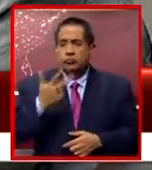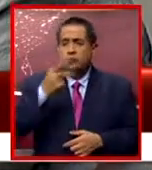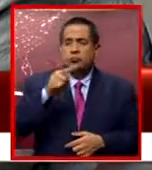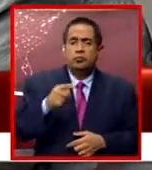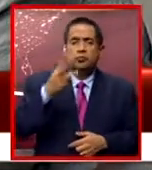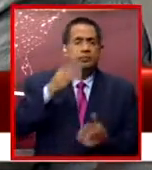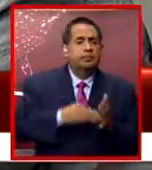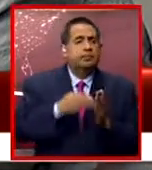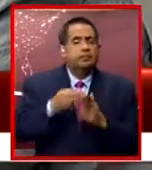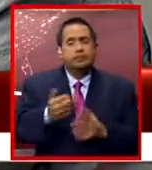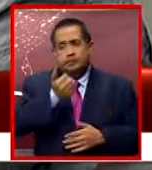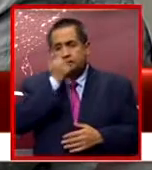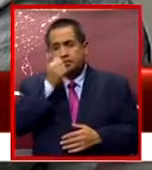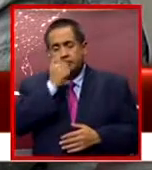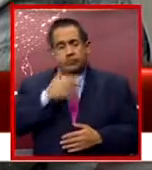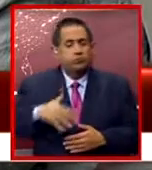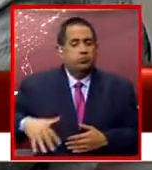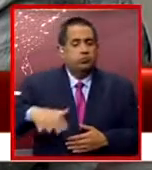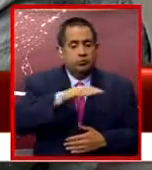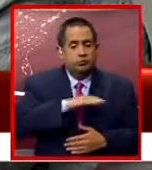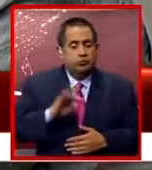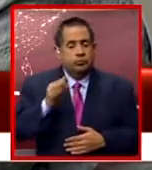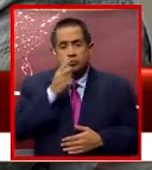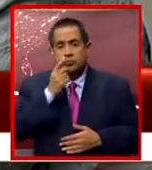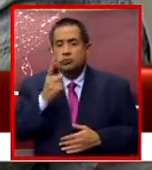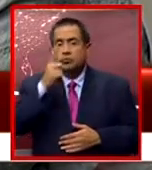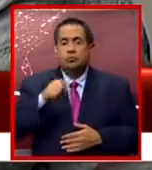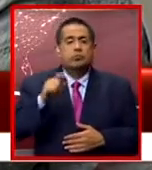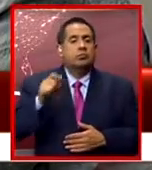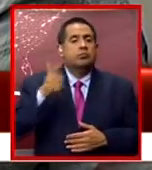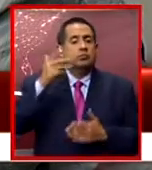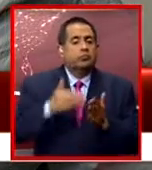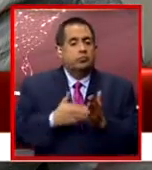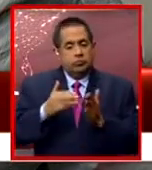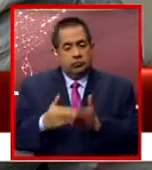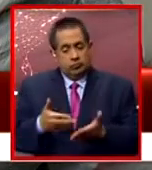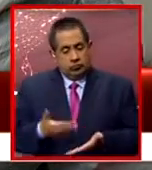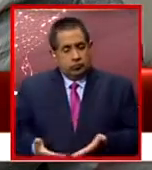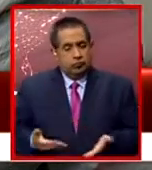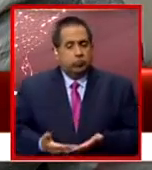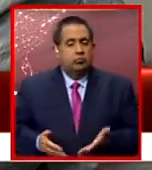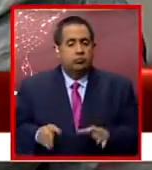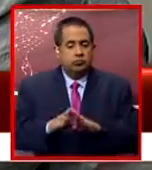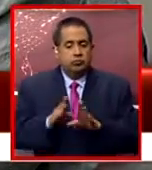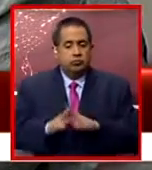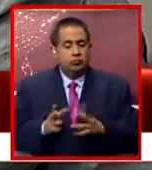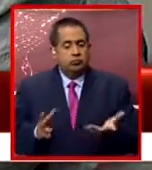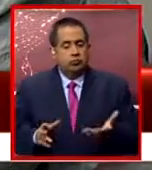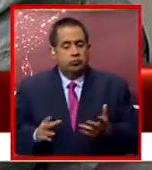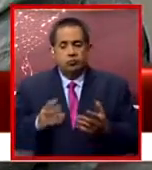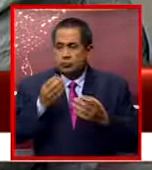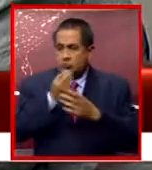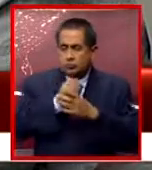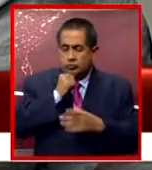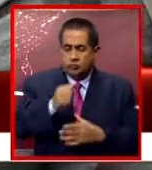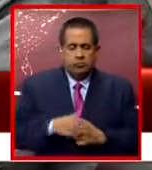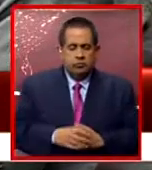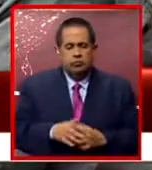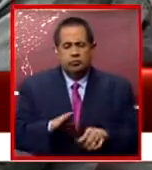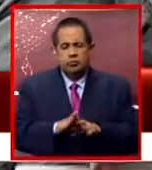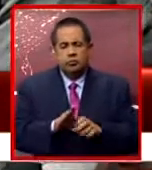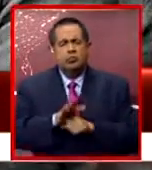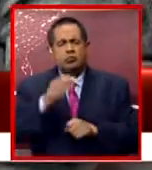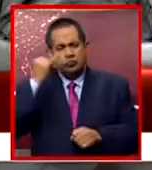8.3 millones de alumnos y se supone que 1.7 millones en este momento no reciben clases. ¿Cuál será